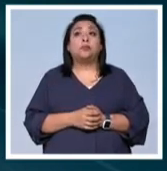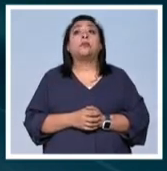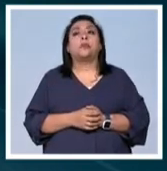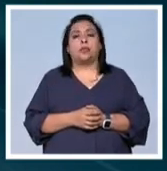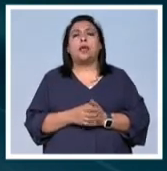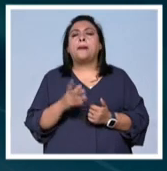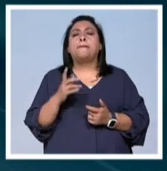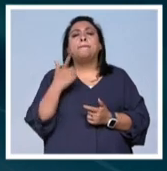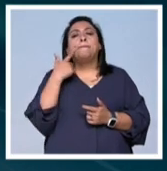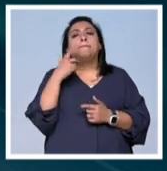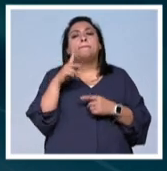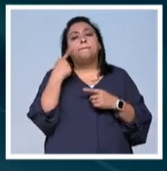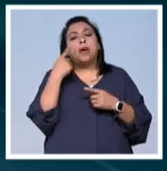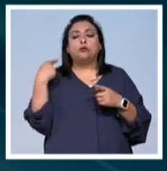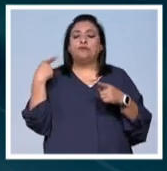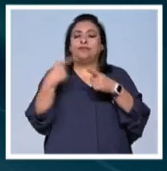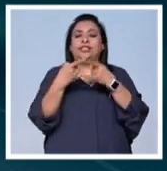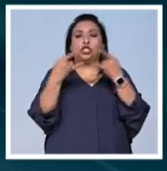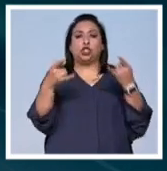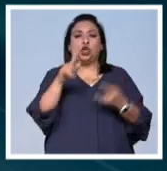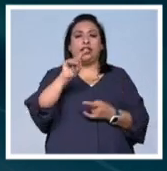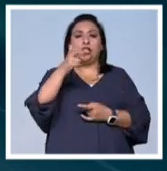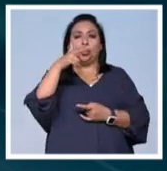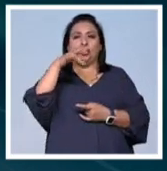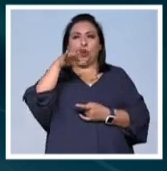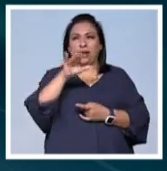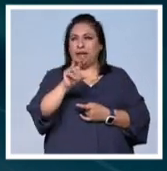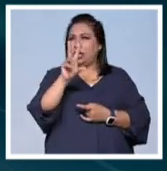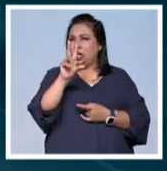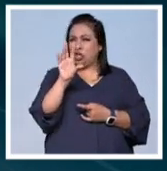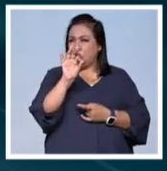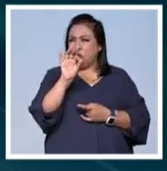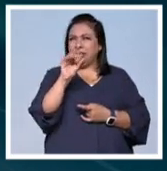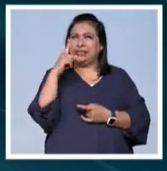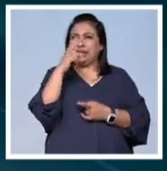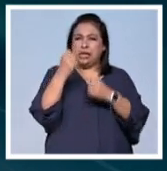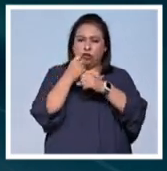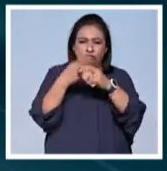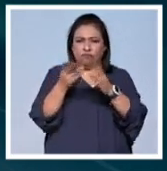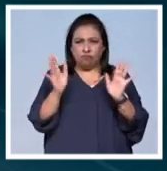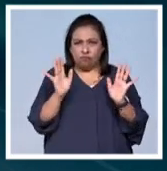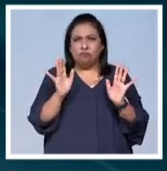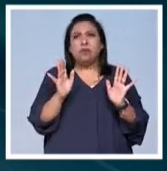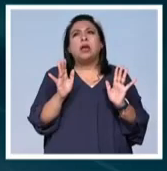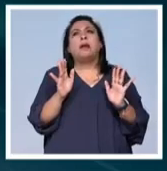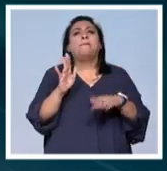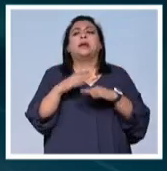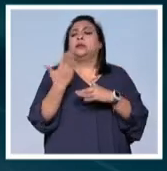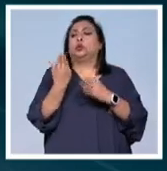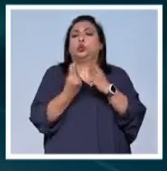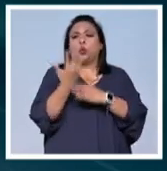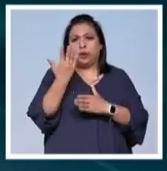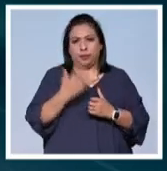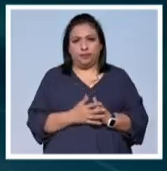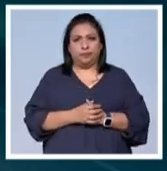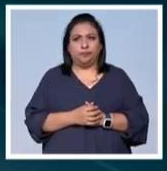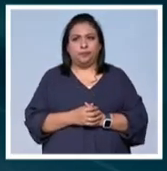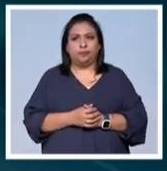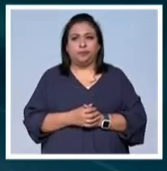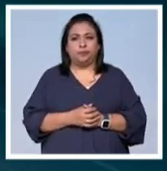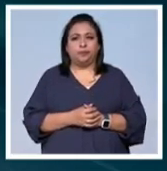hagamos un recorrido por la historia de Teotihuacán No necesariamente centenaria digamos la más reciente